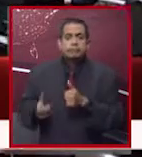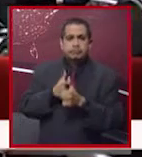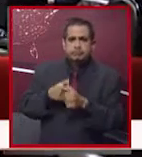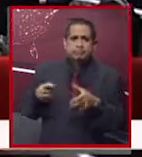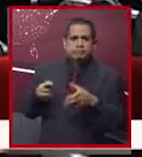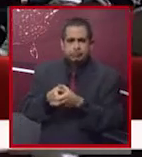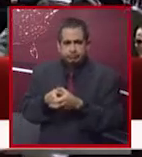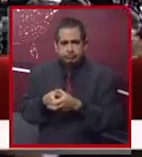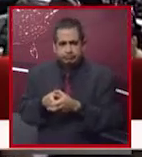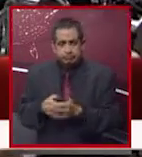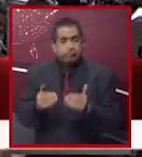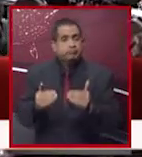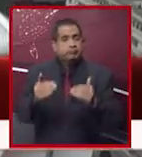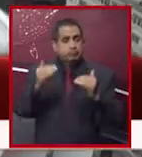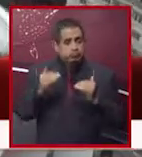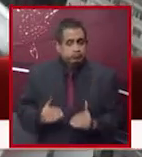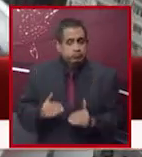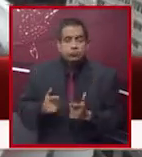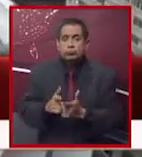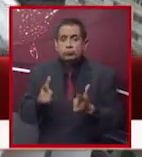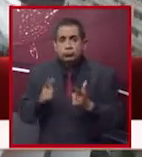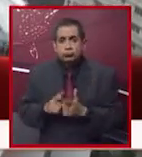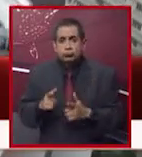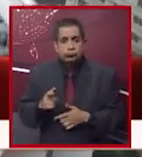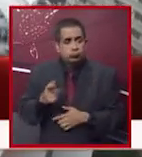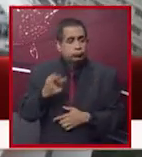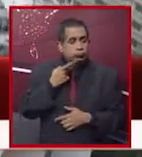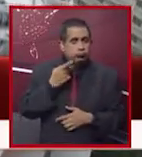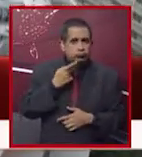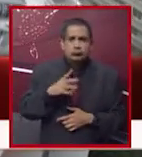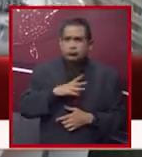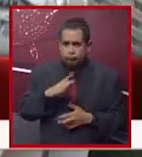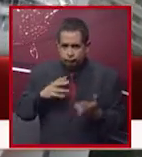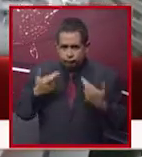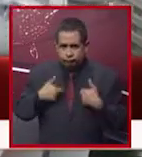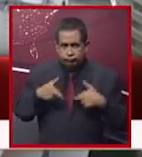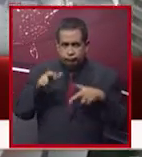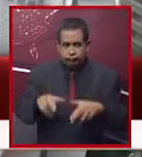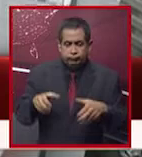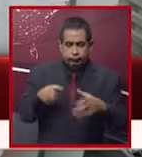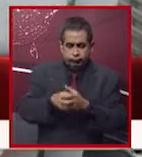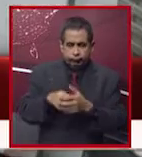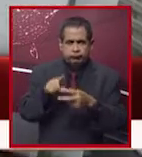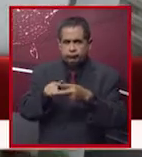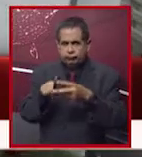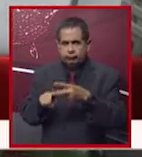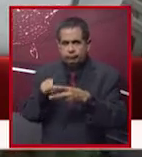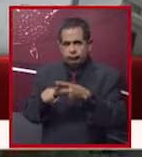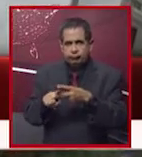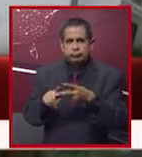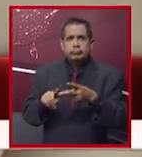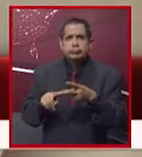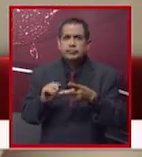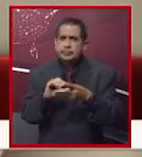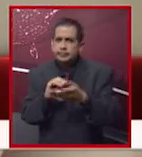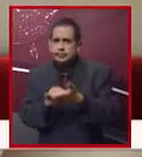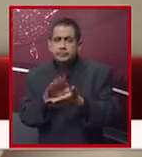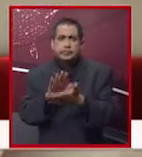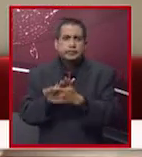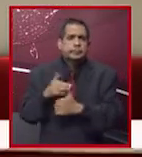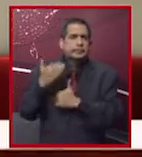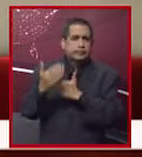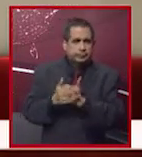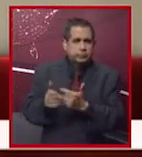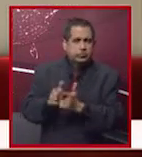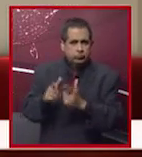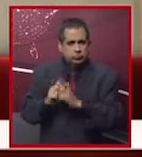minoría. Las y los legisladores cuyos partidos ganaron la representación bajo estos principios serán registrados para integrar